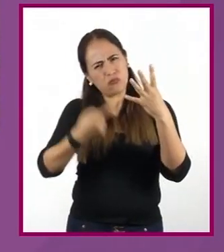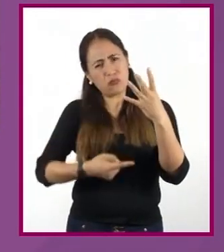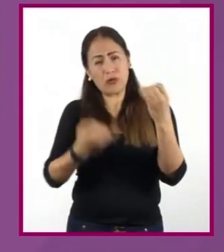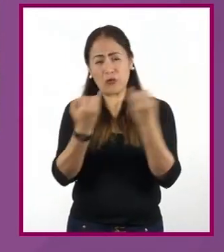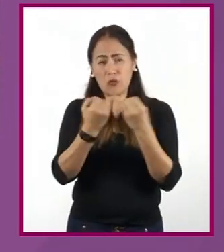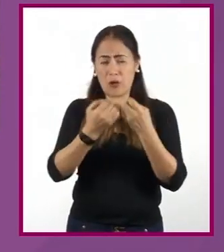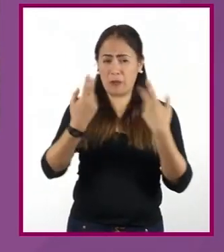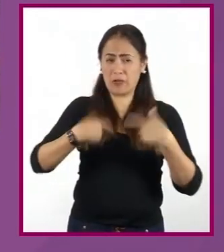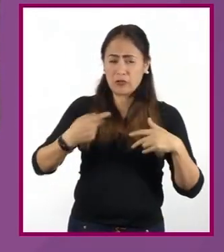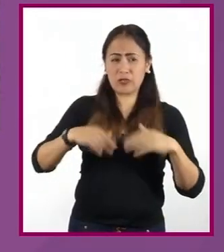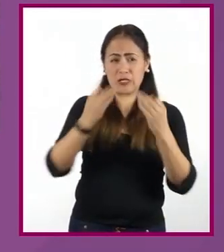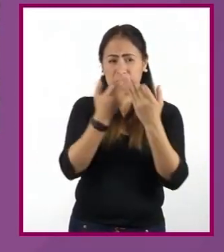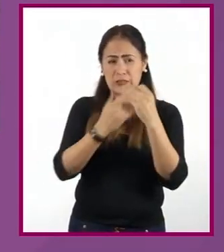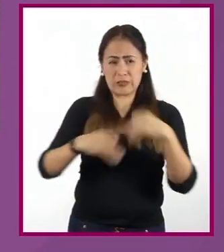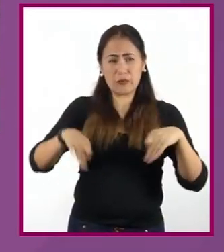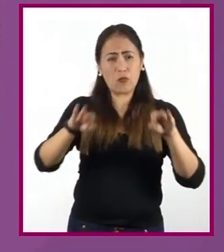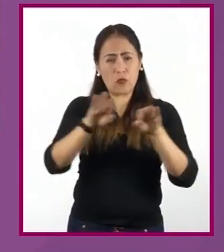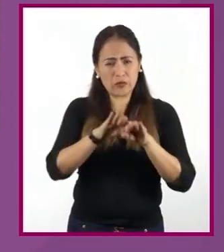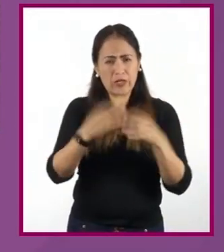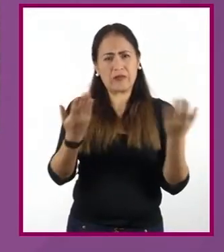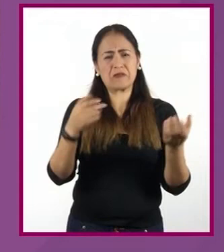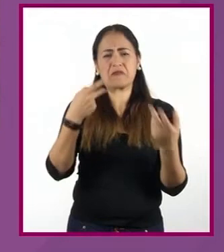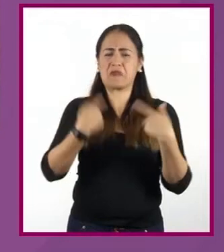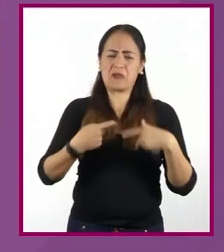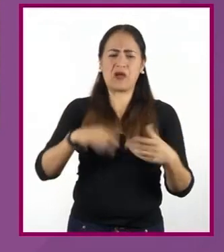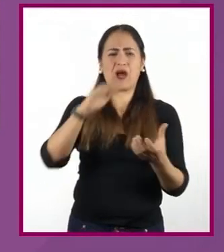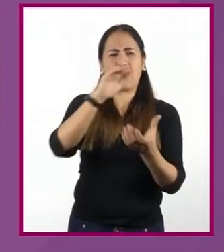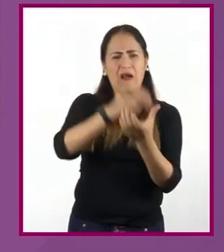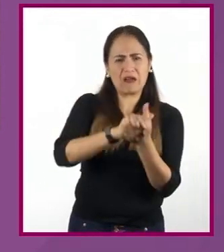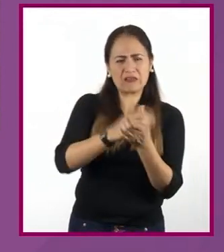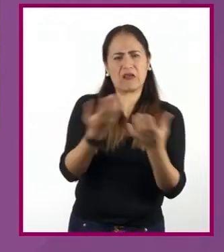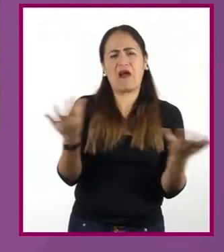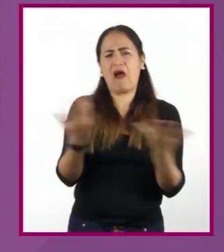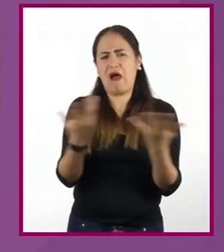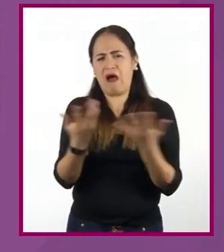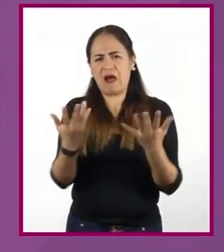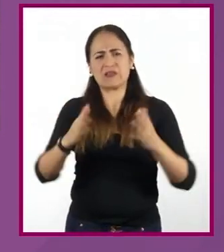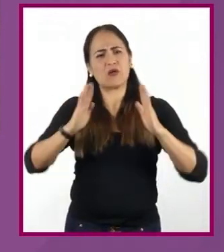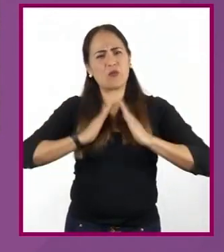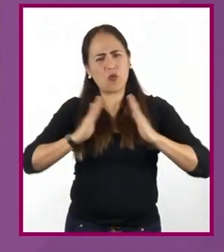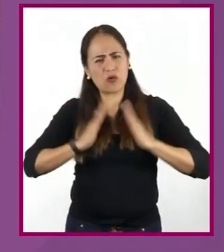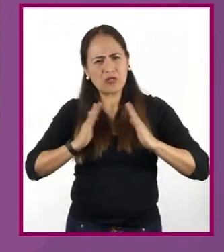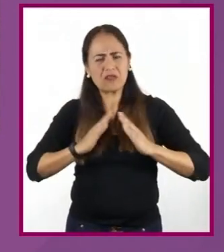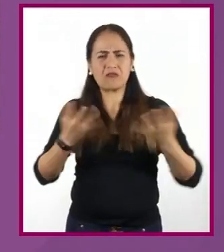sus uniones matrimoniales y sus hechos políticos y militares.